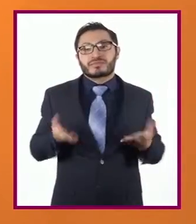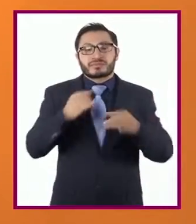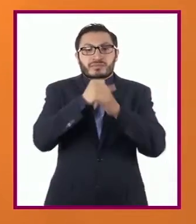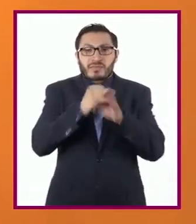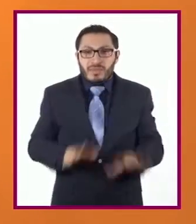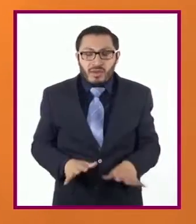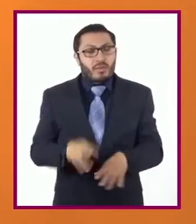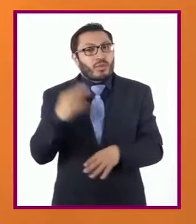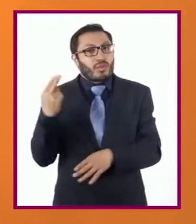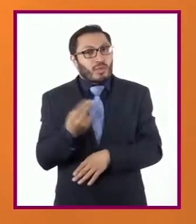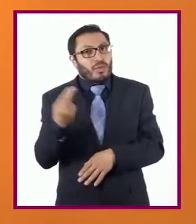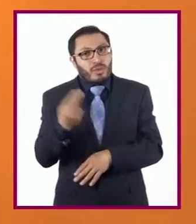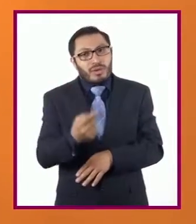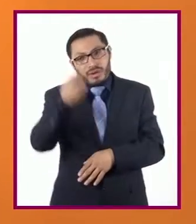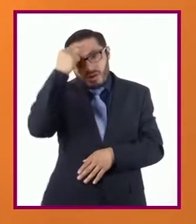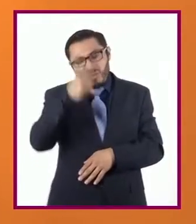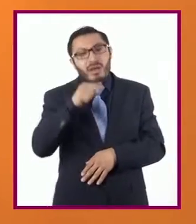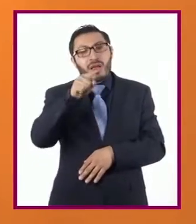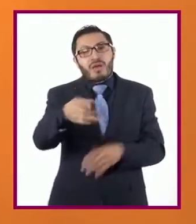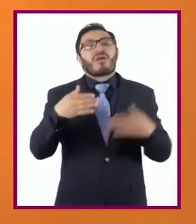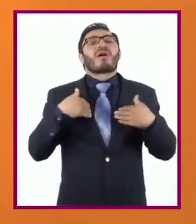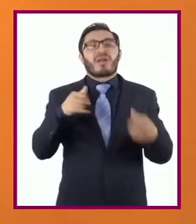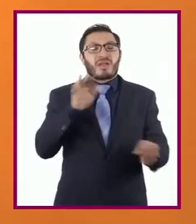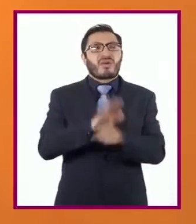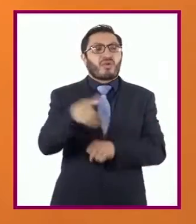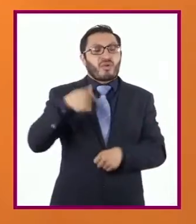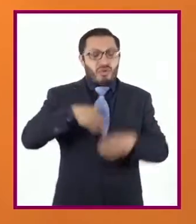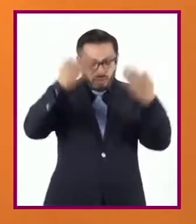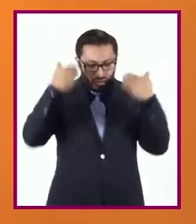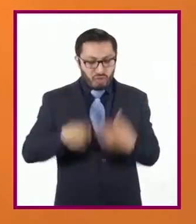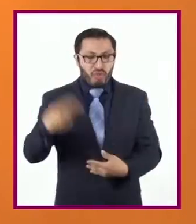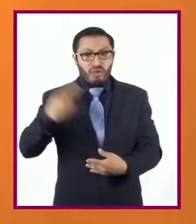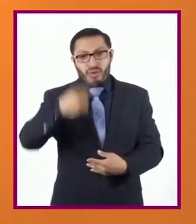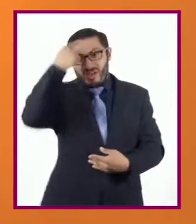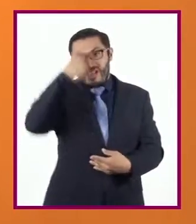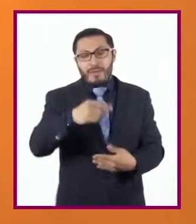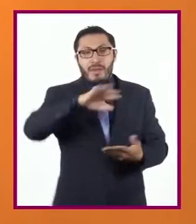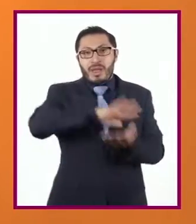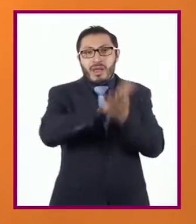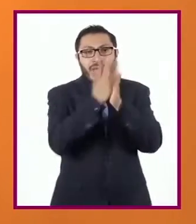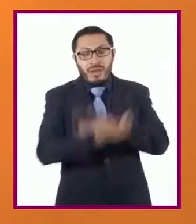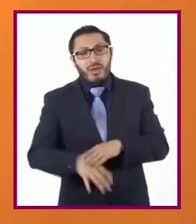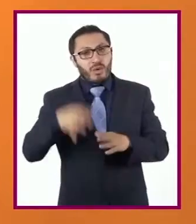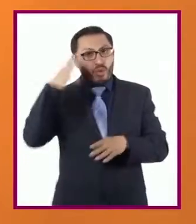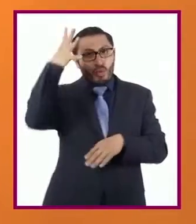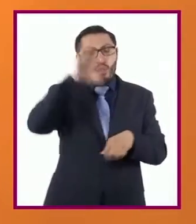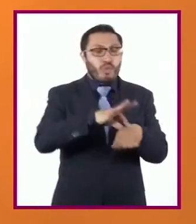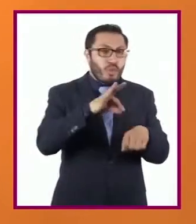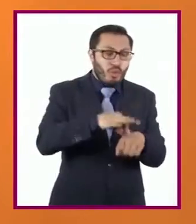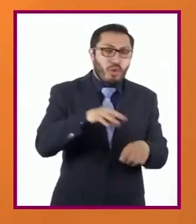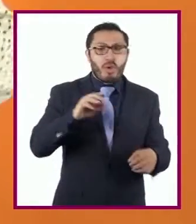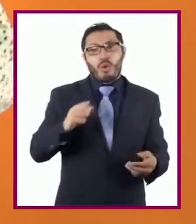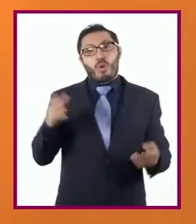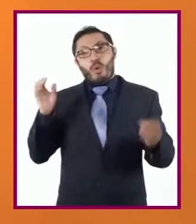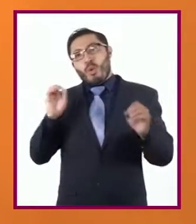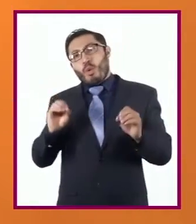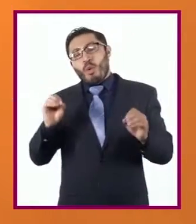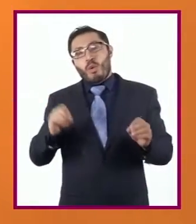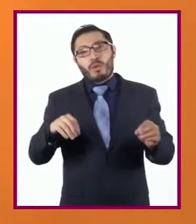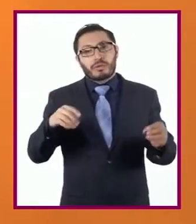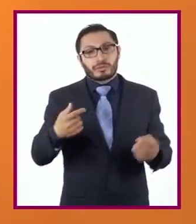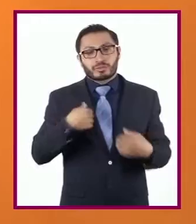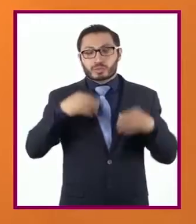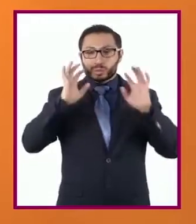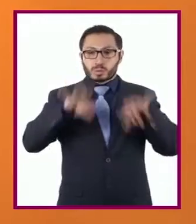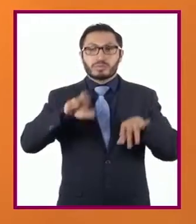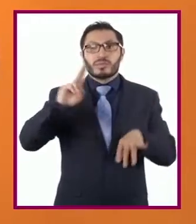pueda orientar y decir qué es lo que yo necesito para ser médico. ¿Qué necesito para llegar a esa universidad que es donde yo